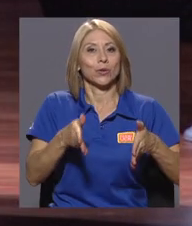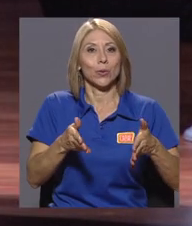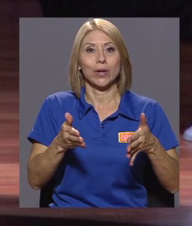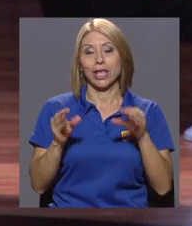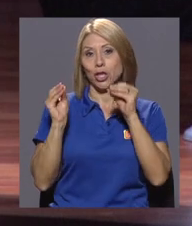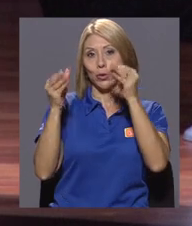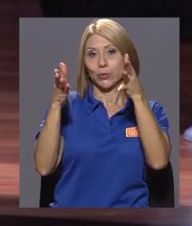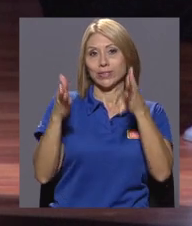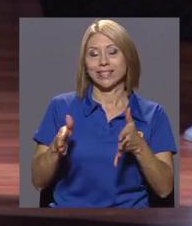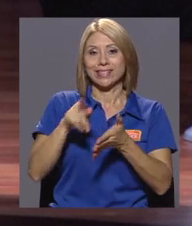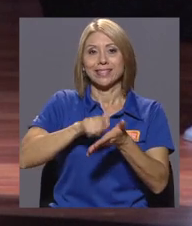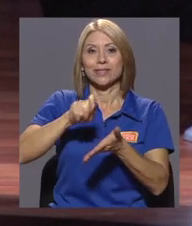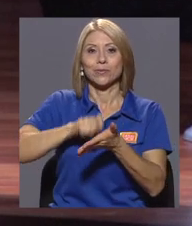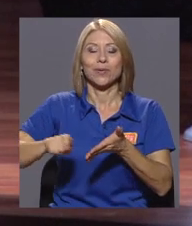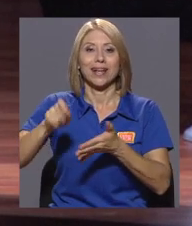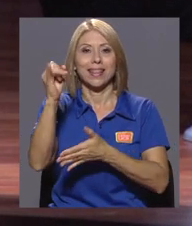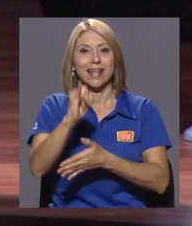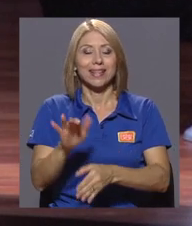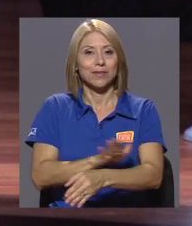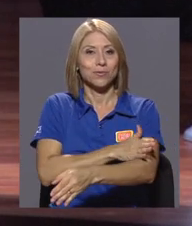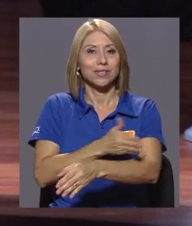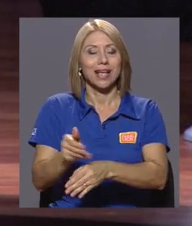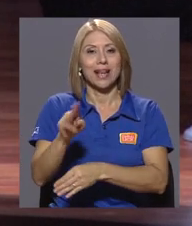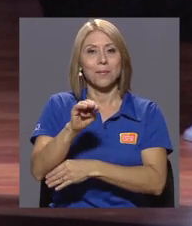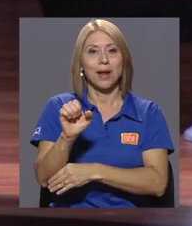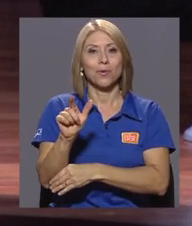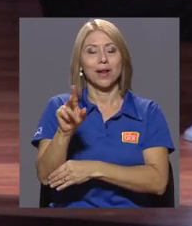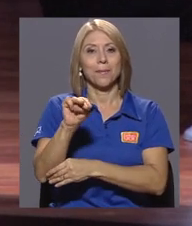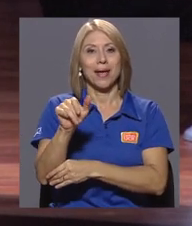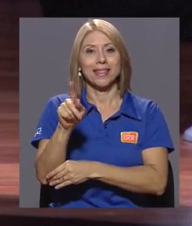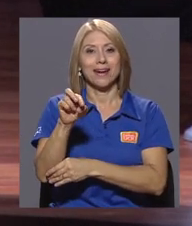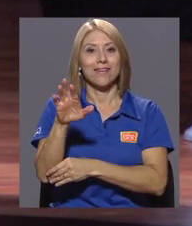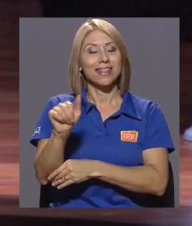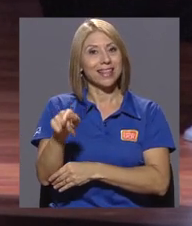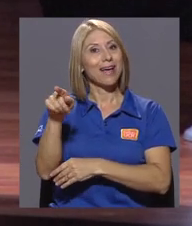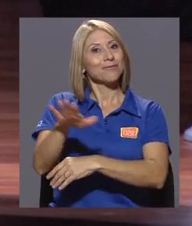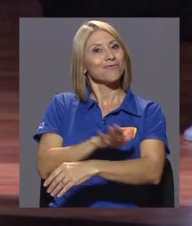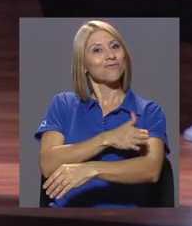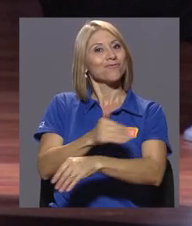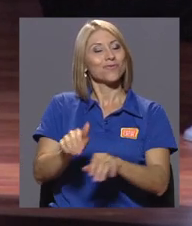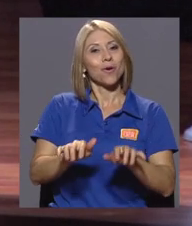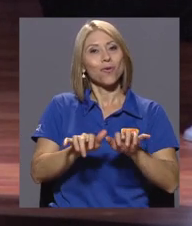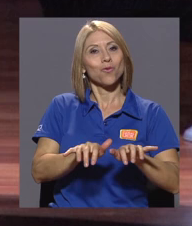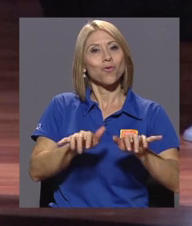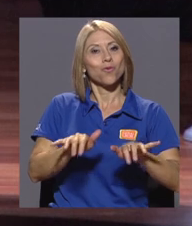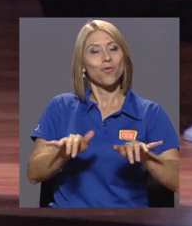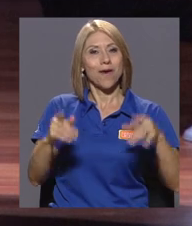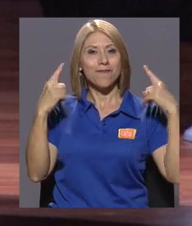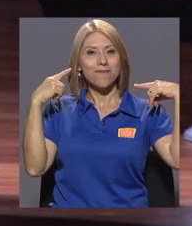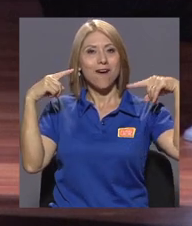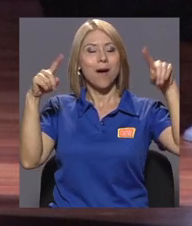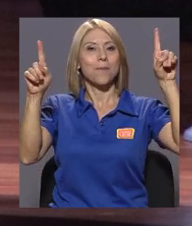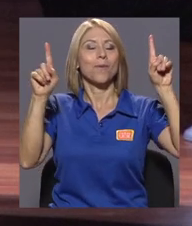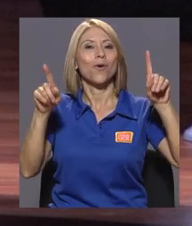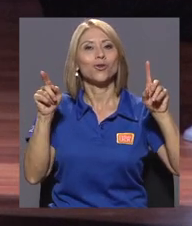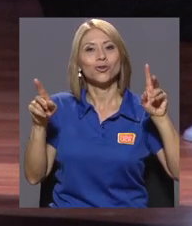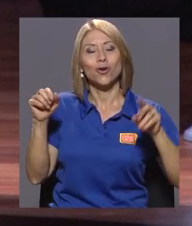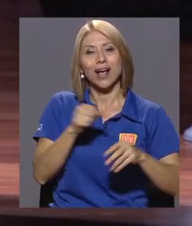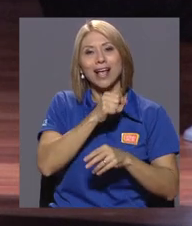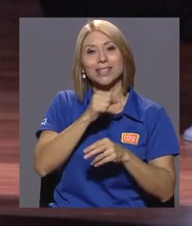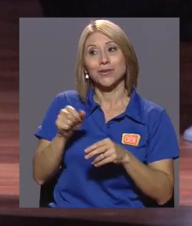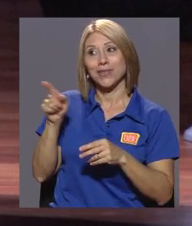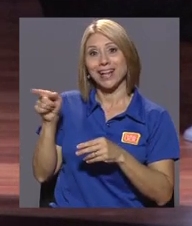docente de la escuela de artes musicales manuel matarrita quien interpretó en pie el famoso tema del cantante